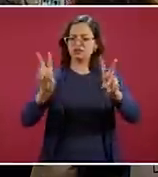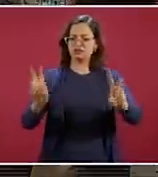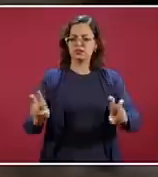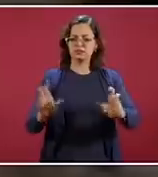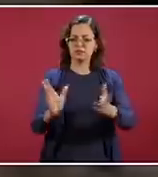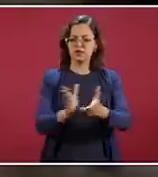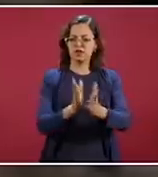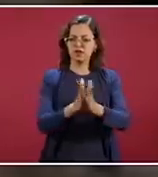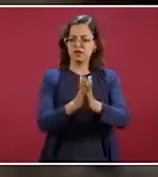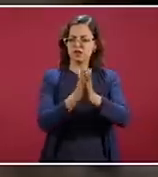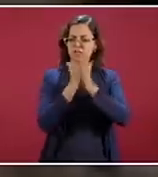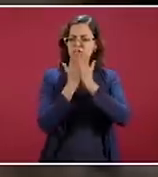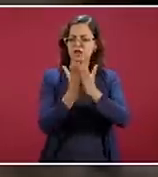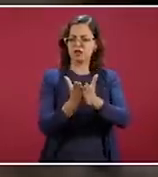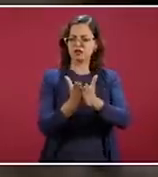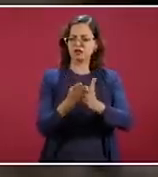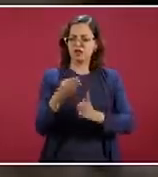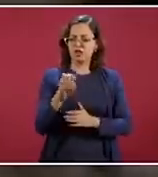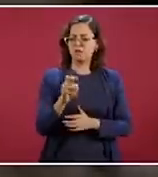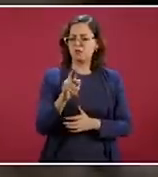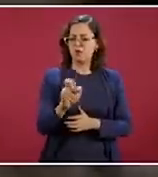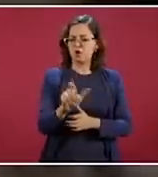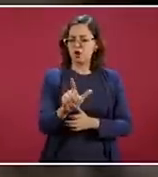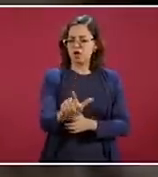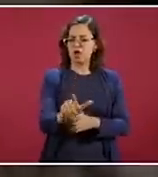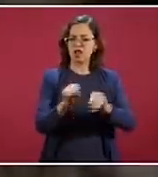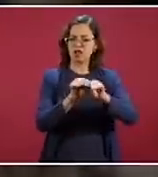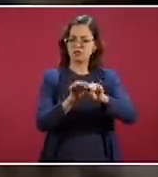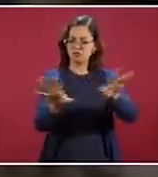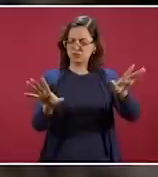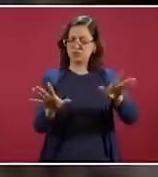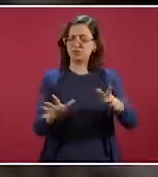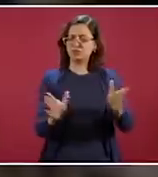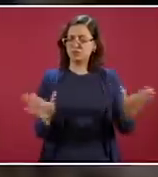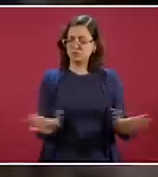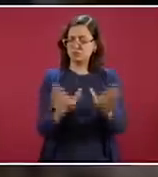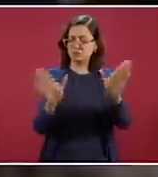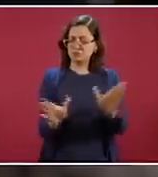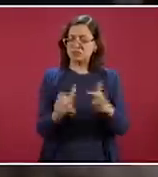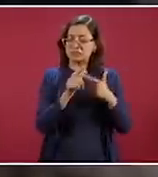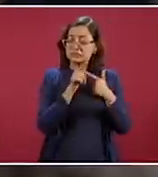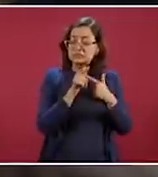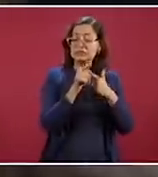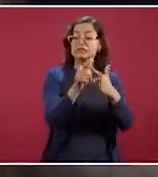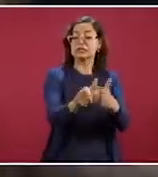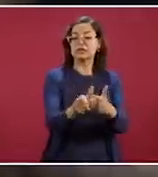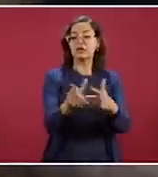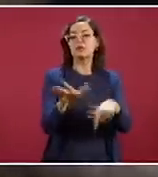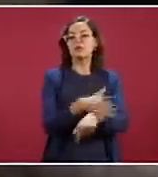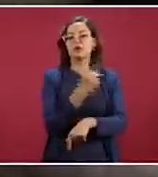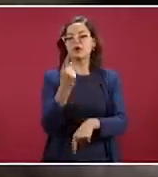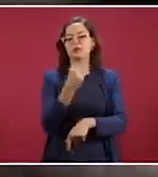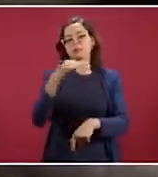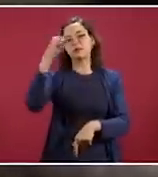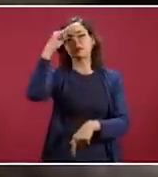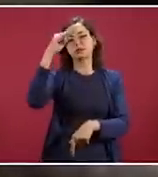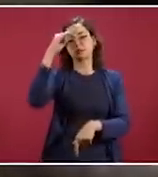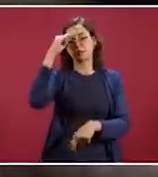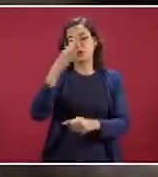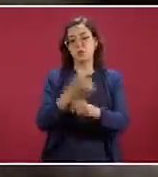lo que pensamos que puede ayudar a la mejor comprensión y participación en la